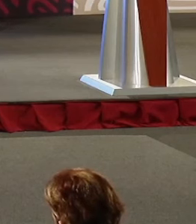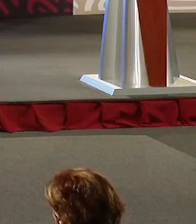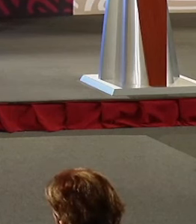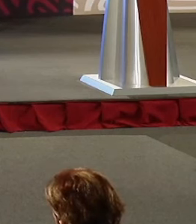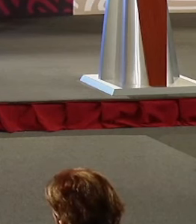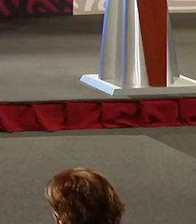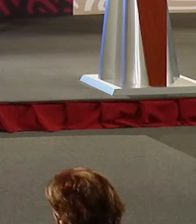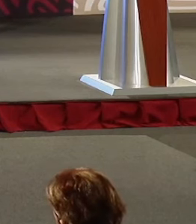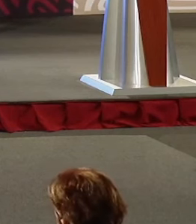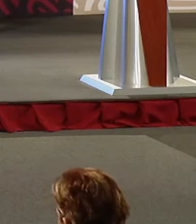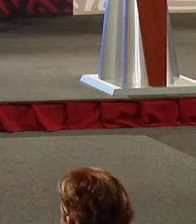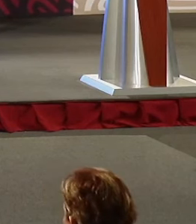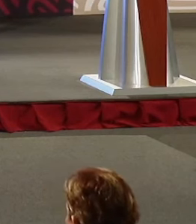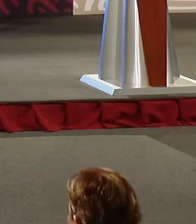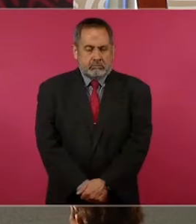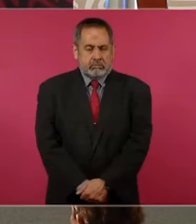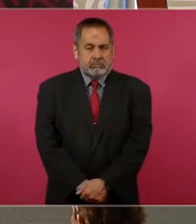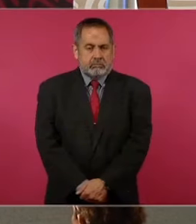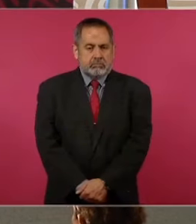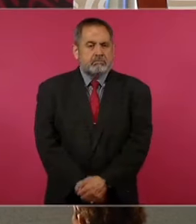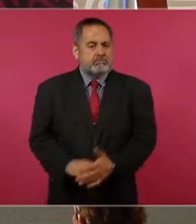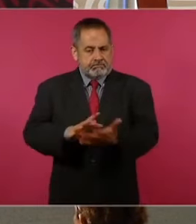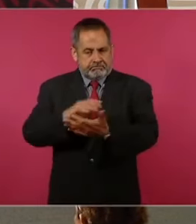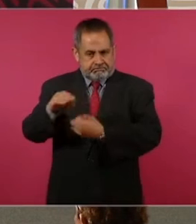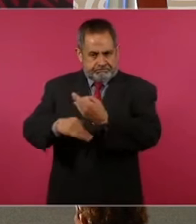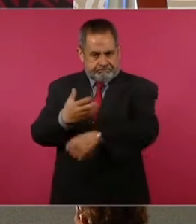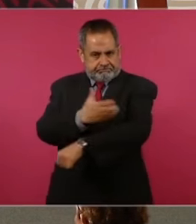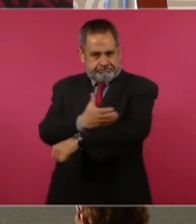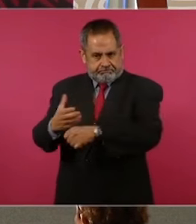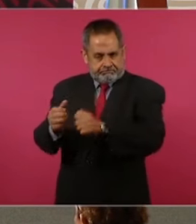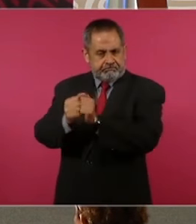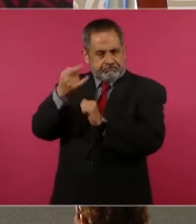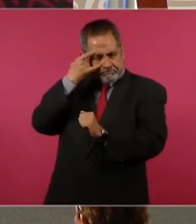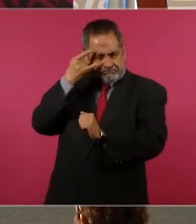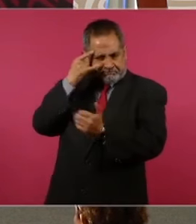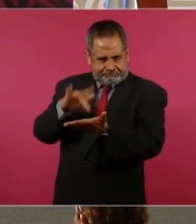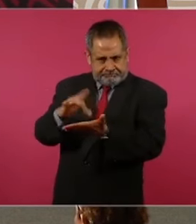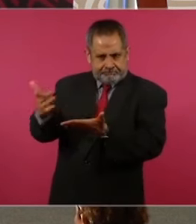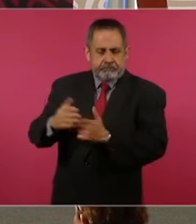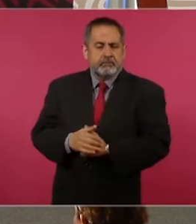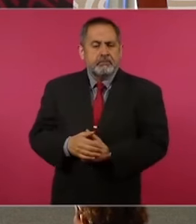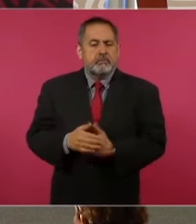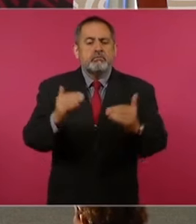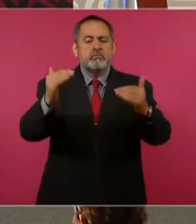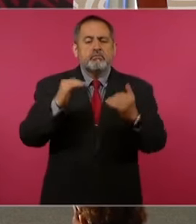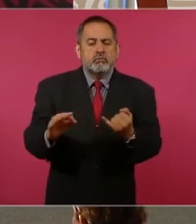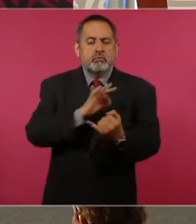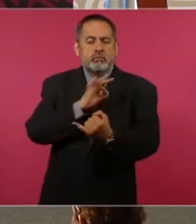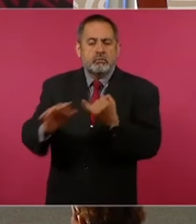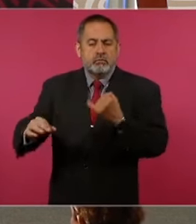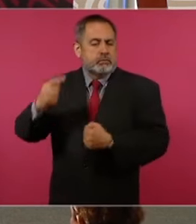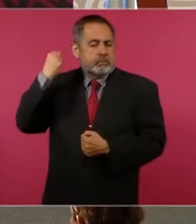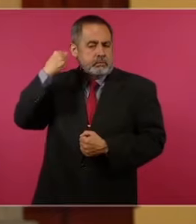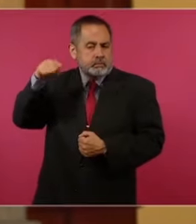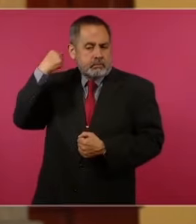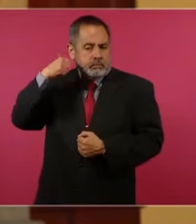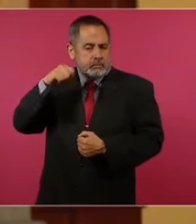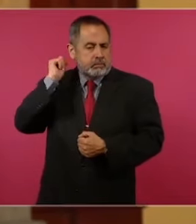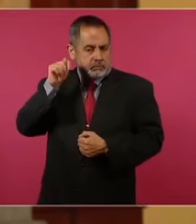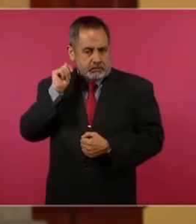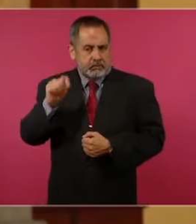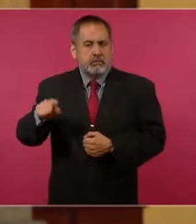este programa. Gracias, gracias a todos los compañeros y compañeras de Campeche. Y terminamos con Tabasco. Está ya el